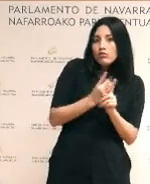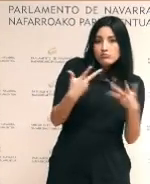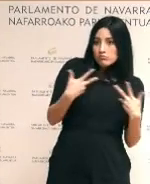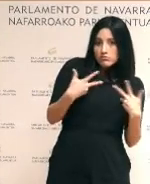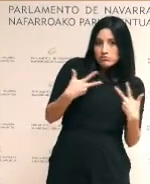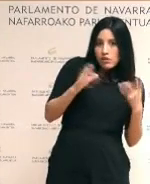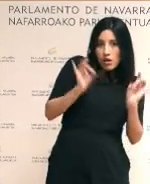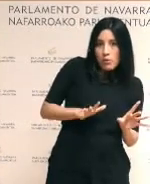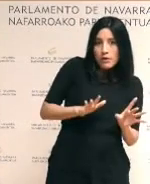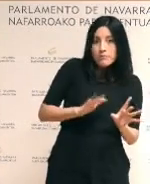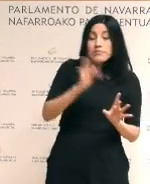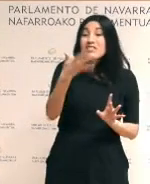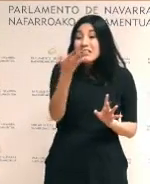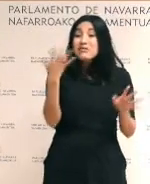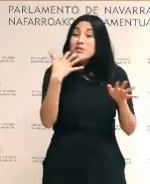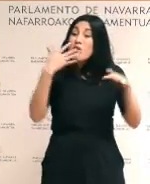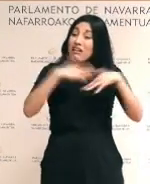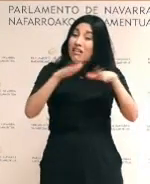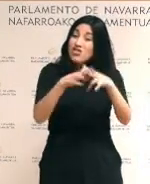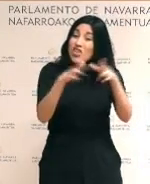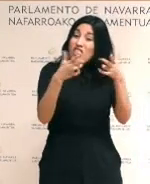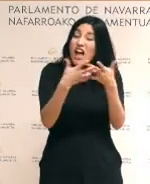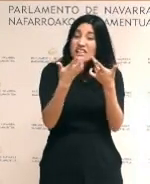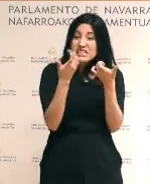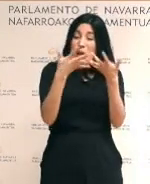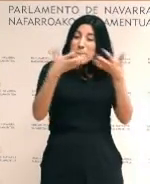redes sociales, ni les cuento. El Partido